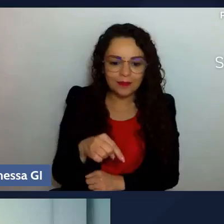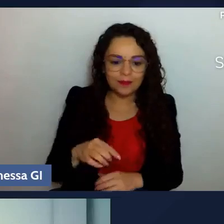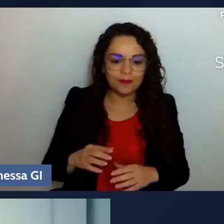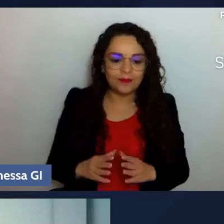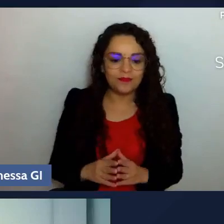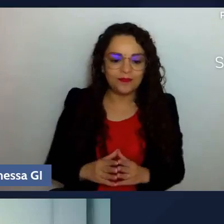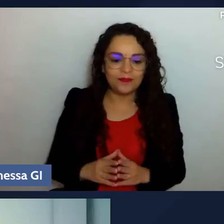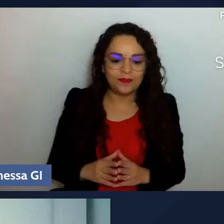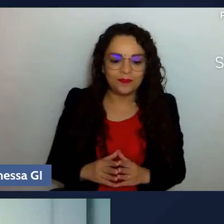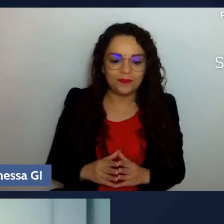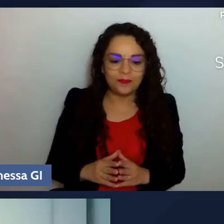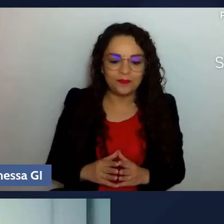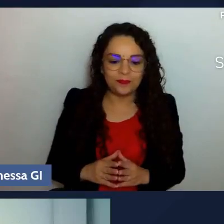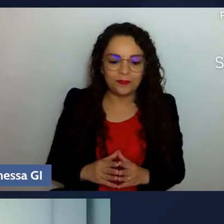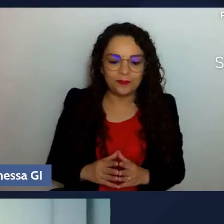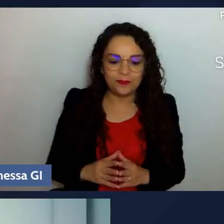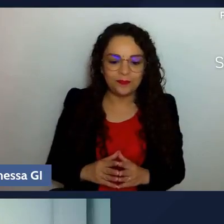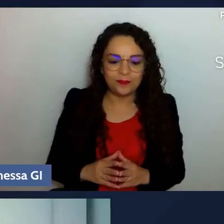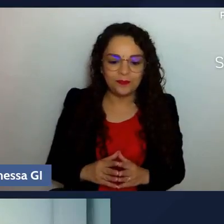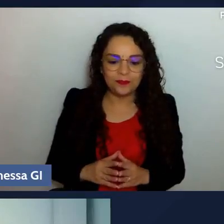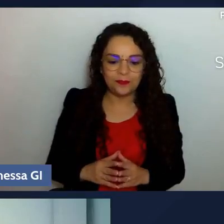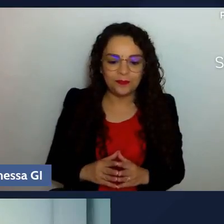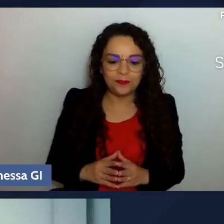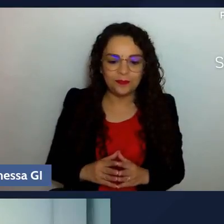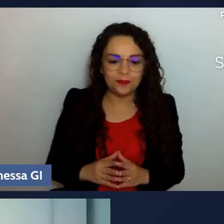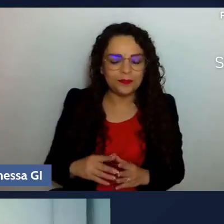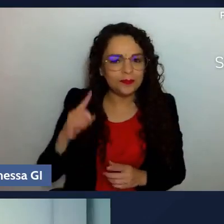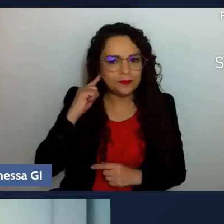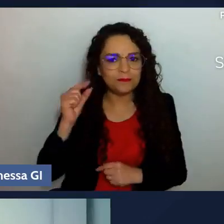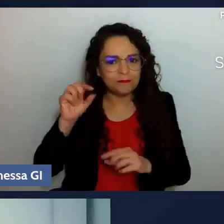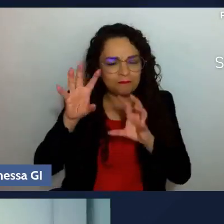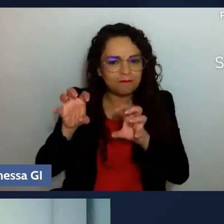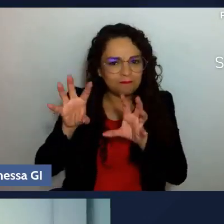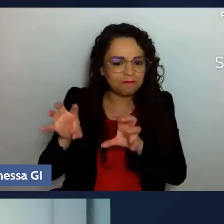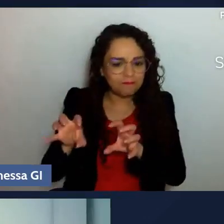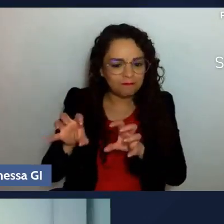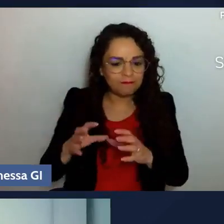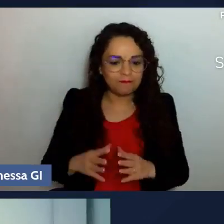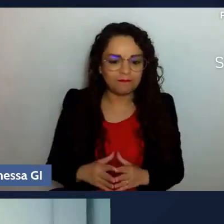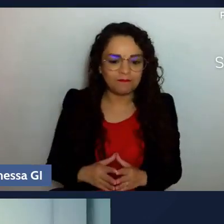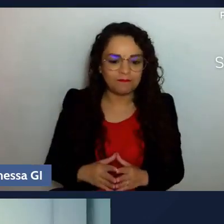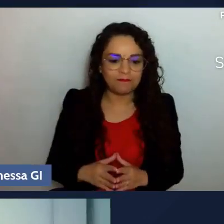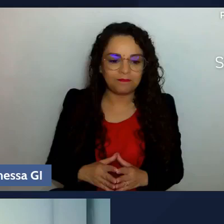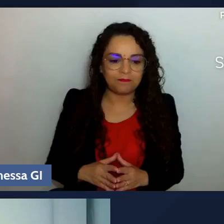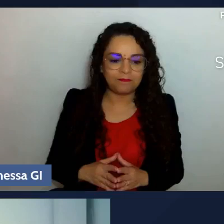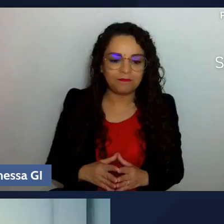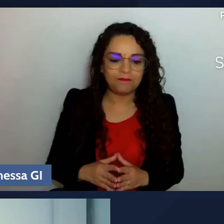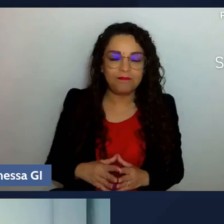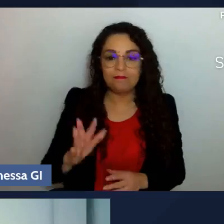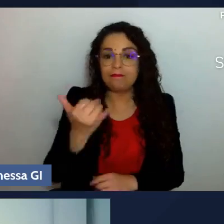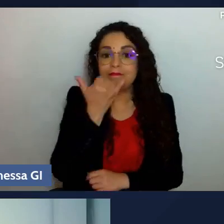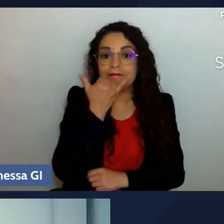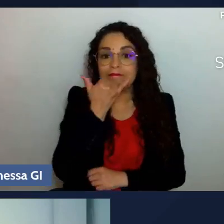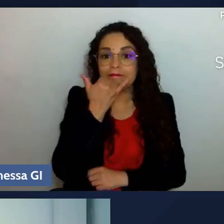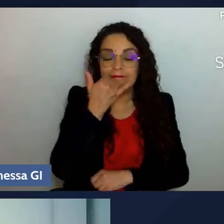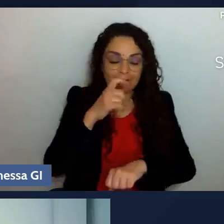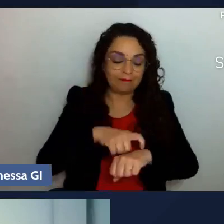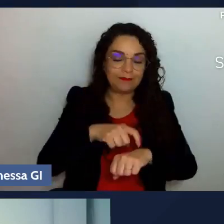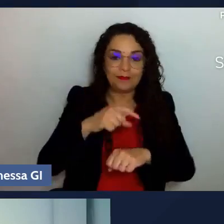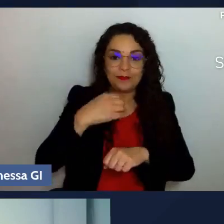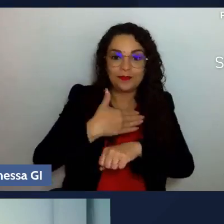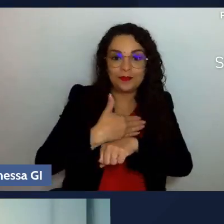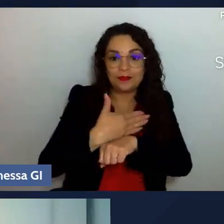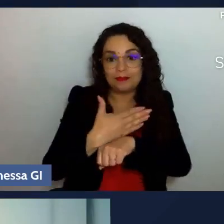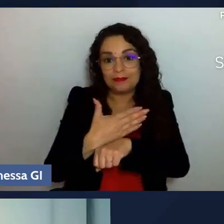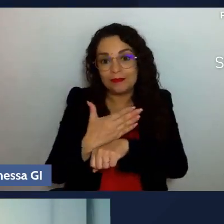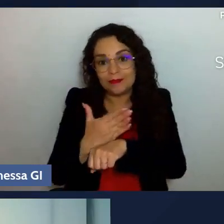comenzamos con la presentación para no retrasarnos más de lo que ya nos retrasamos, una disculpa, pero son cuestiones técnicas que no están de repente